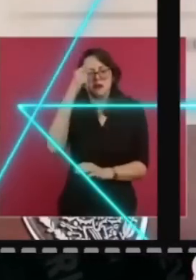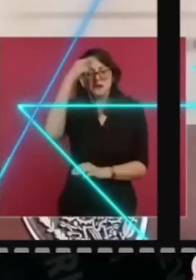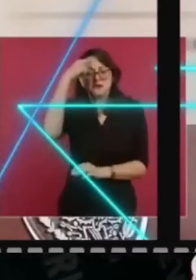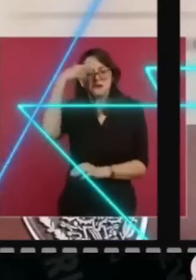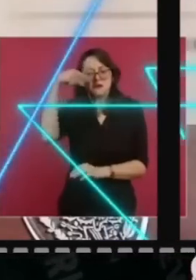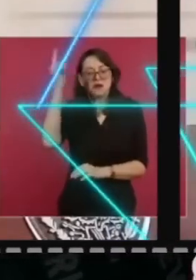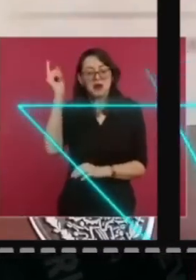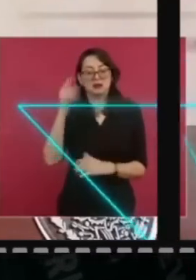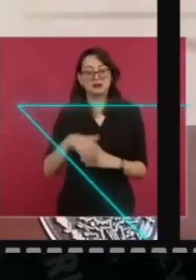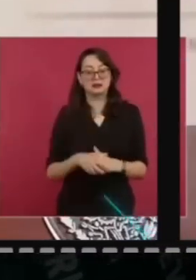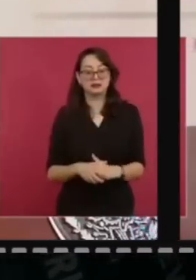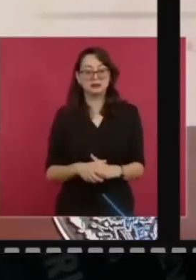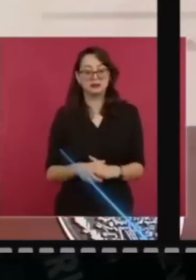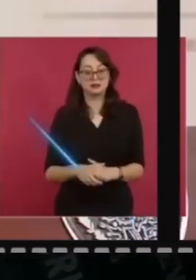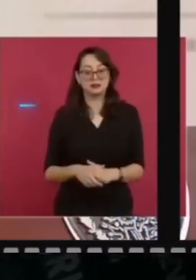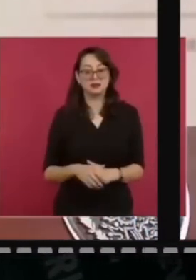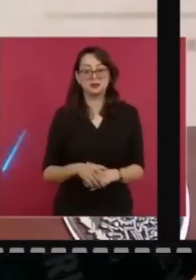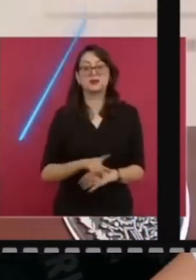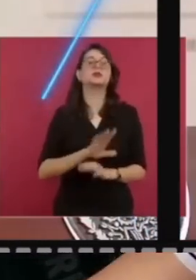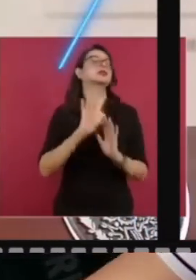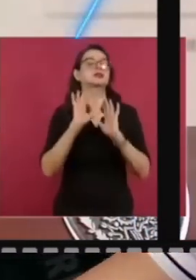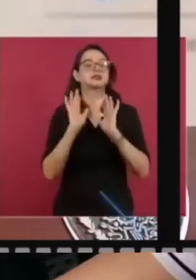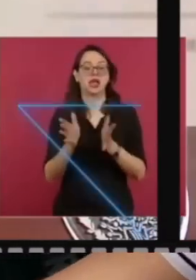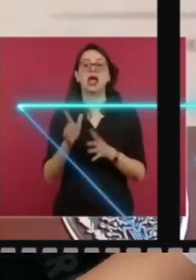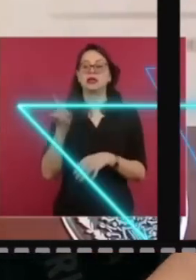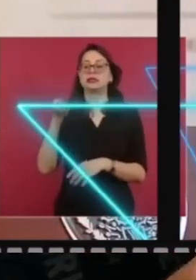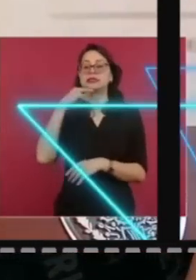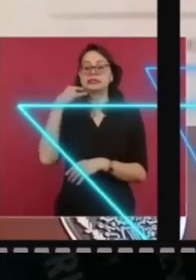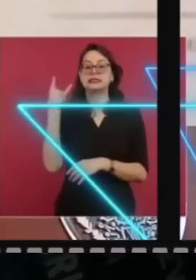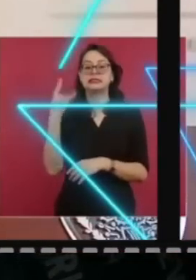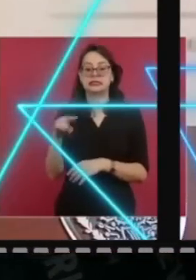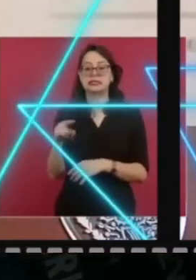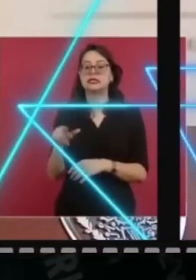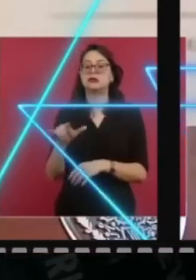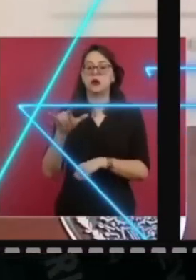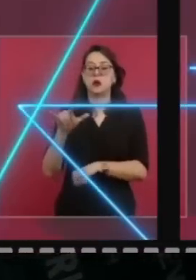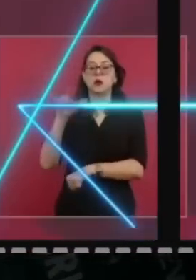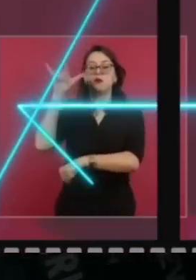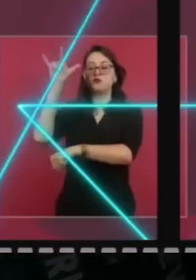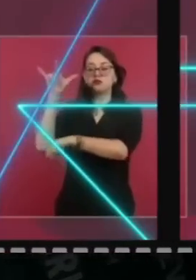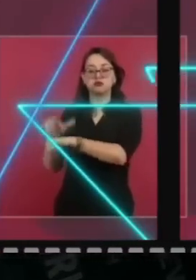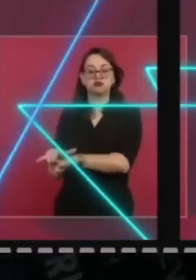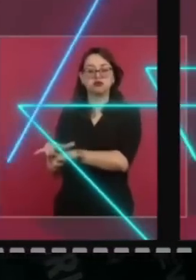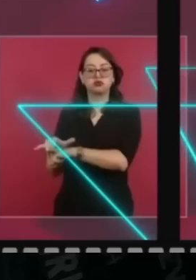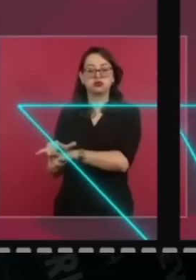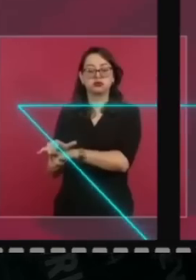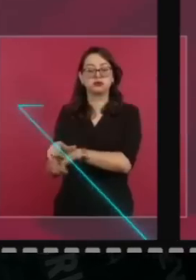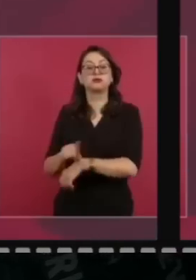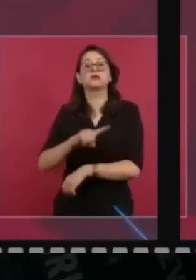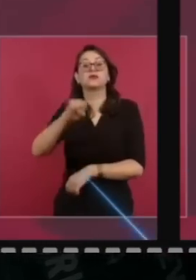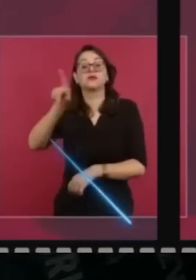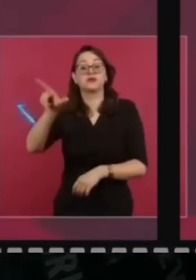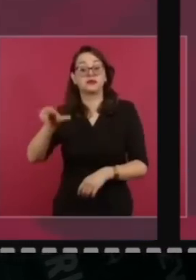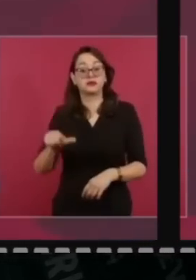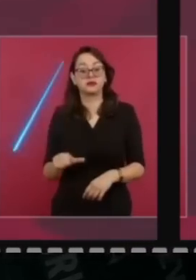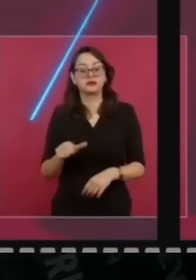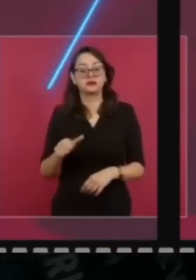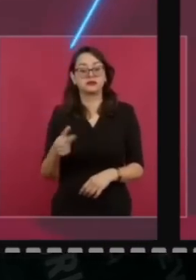pero luego Estando allá me entero de que el gobierno de Perú había solicitado